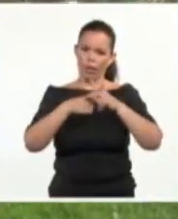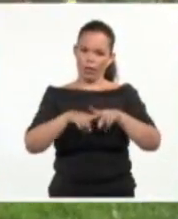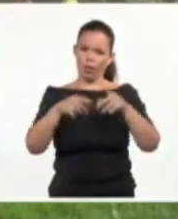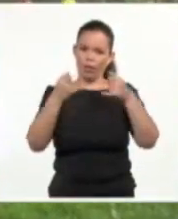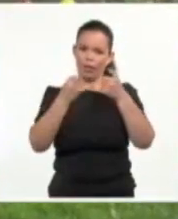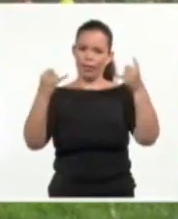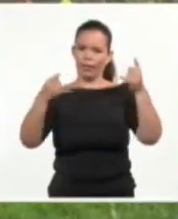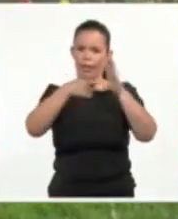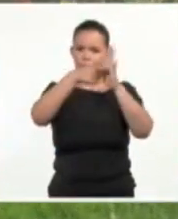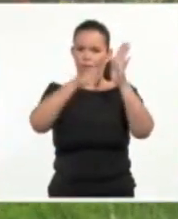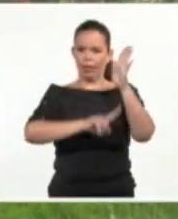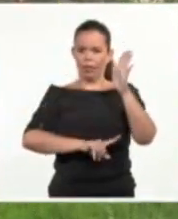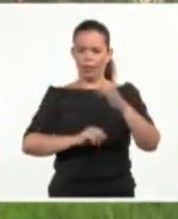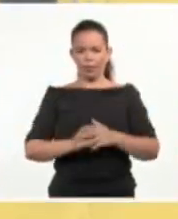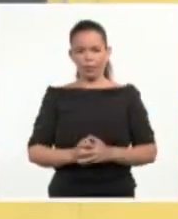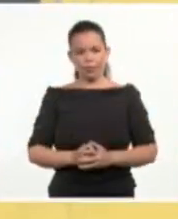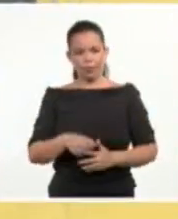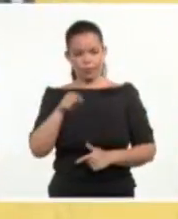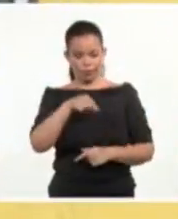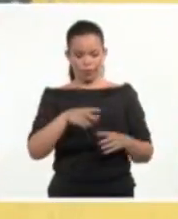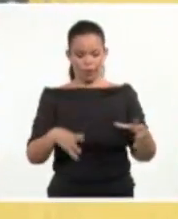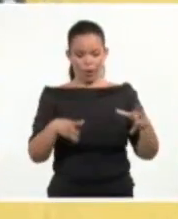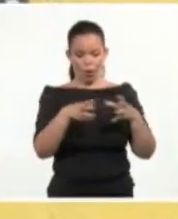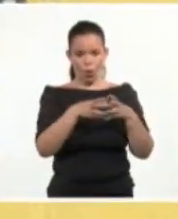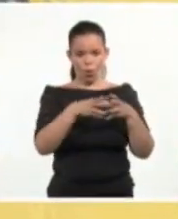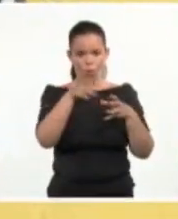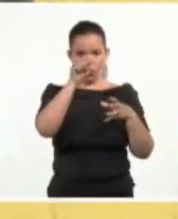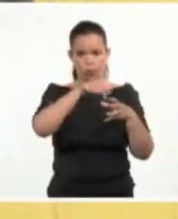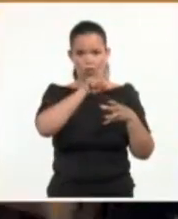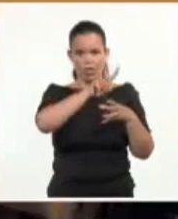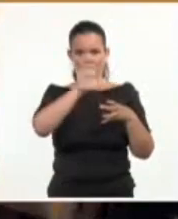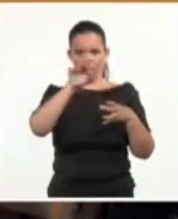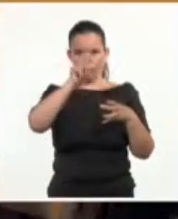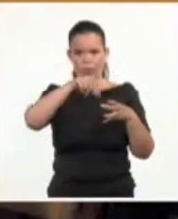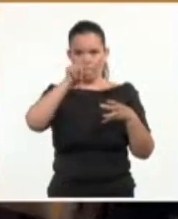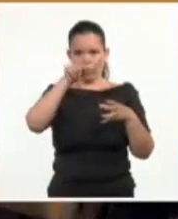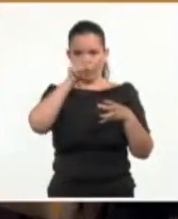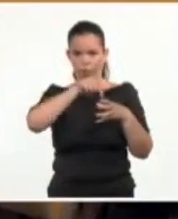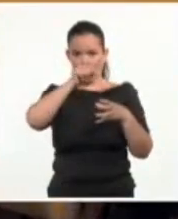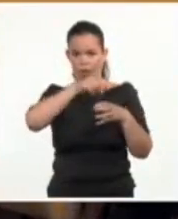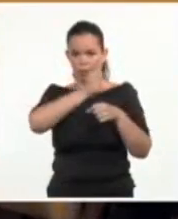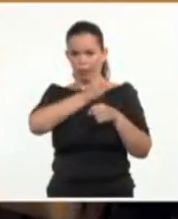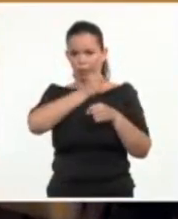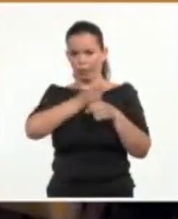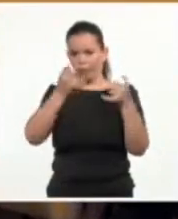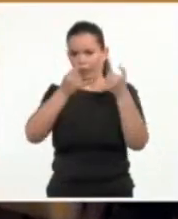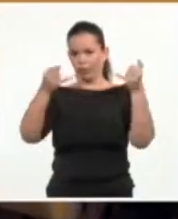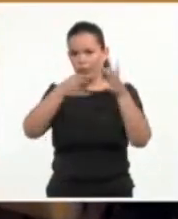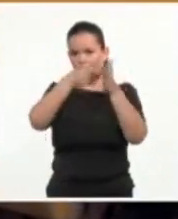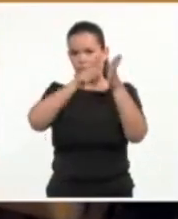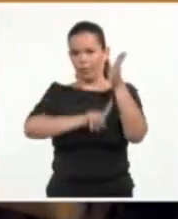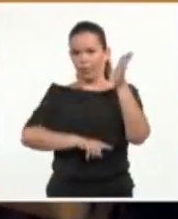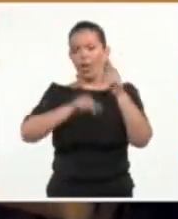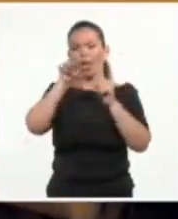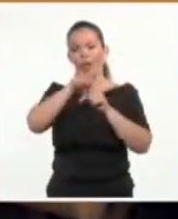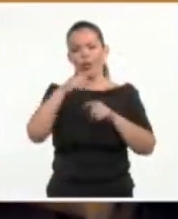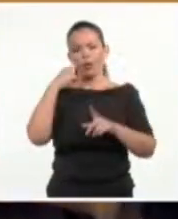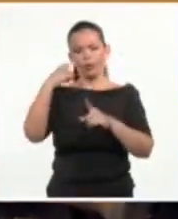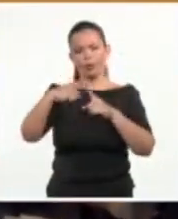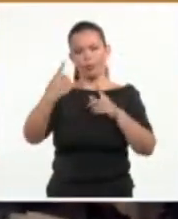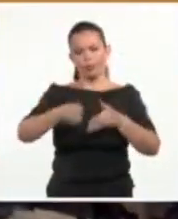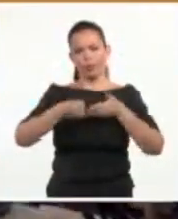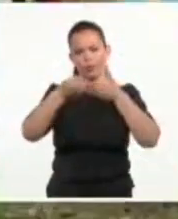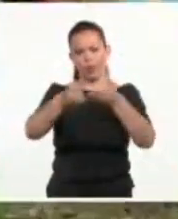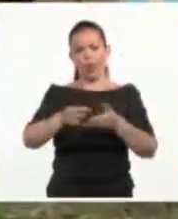El contingente, compuesto por más de 100 trabajadores, ya culminó labores de restitución de bienes relacionados con acueducto y otros